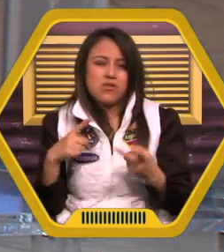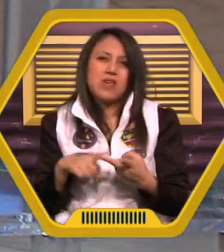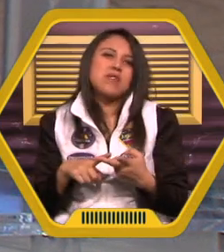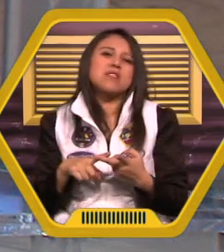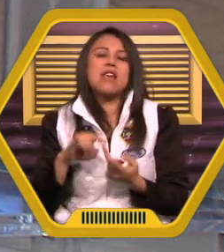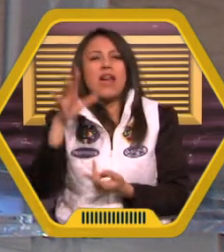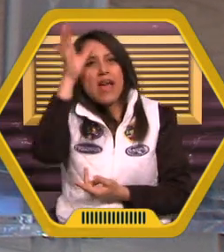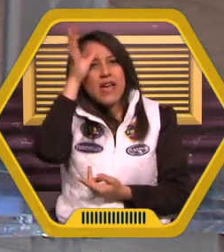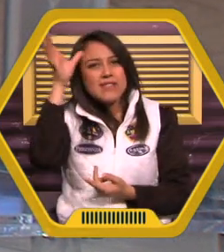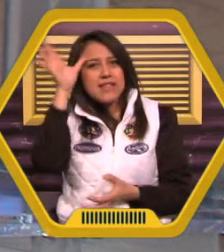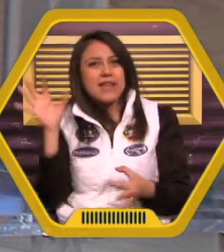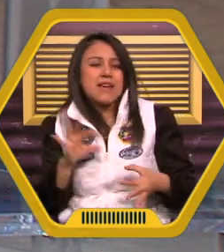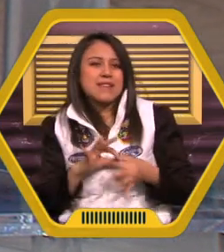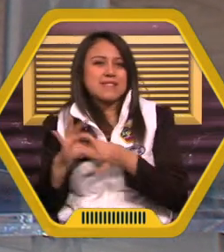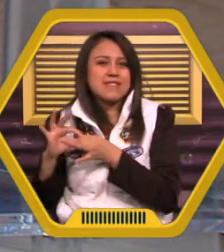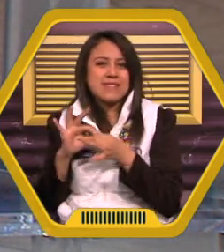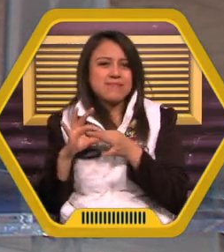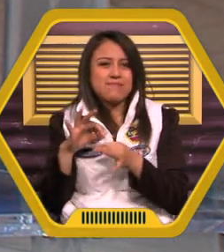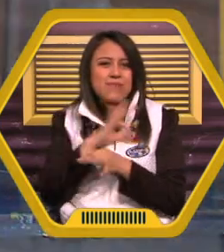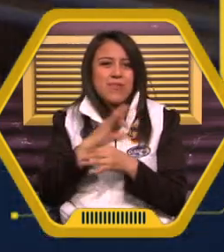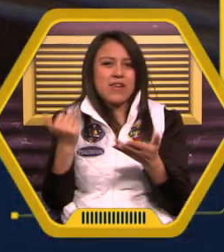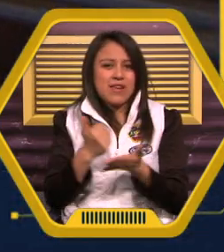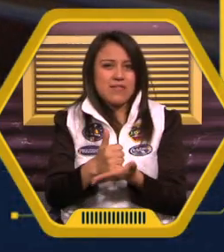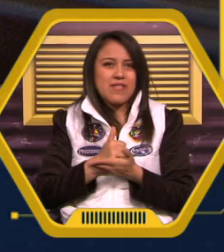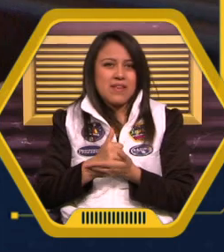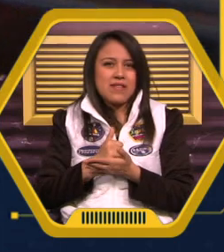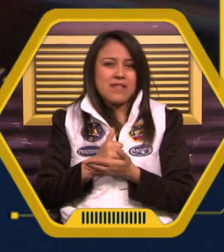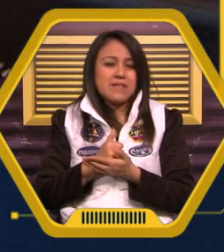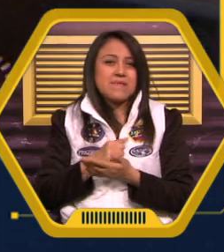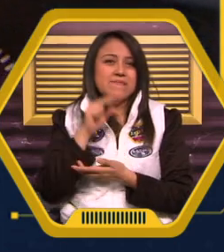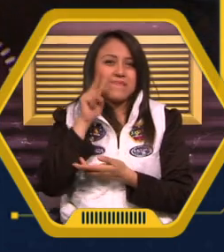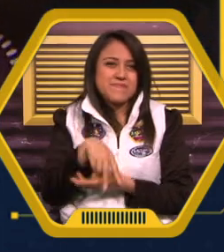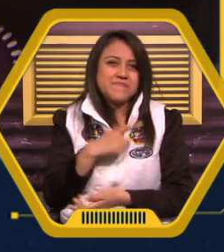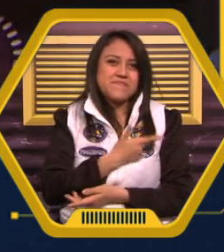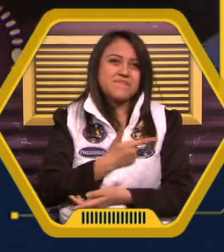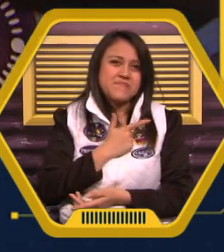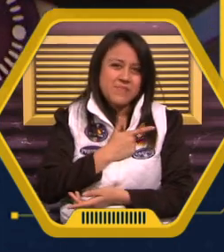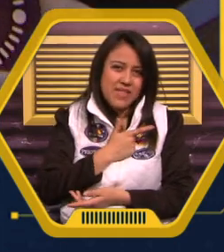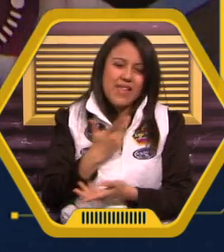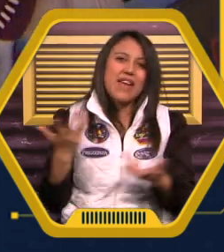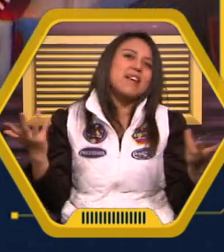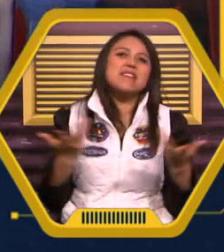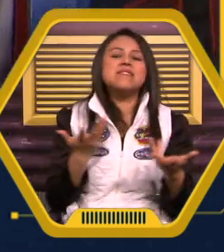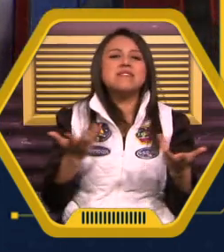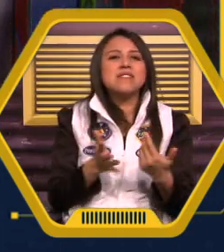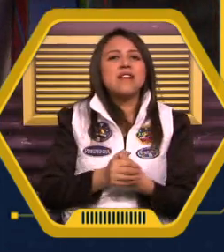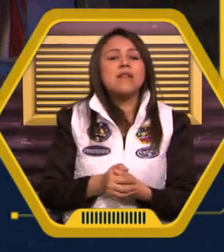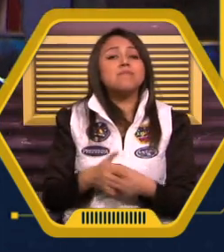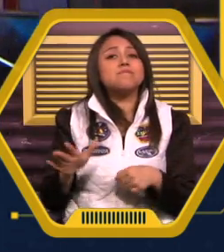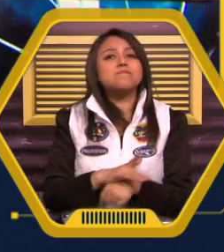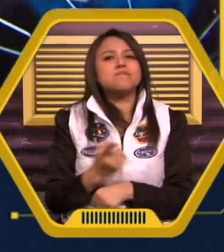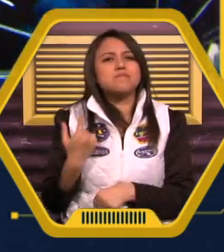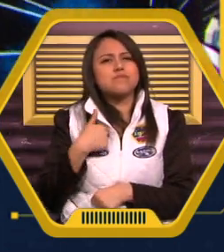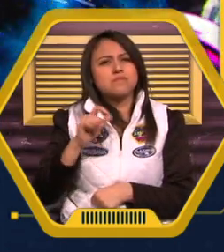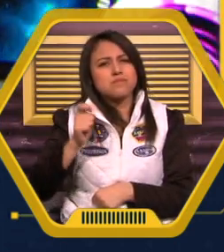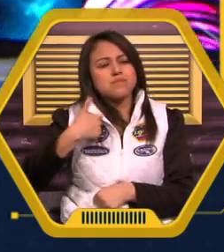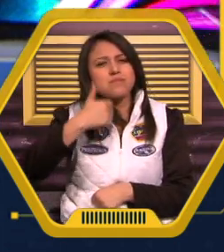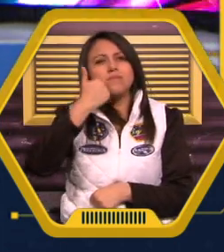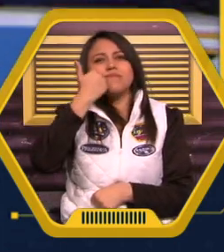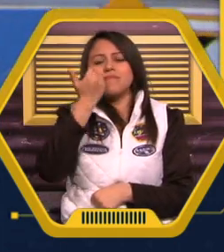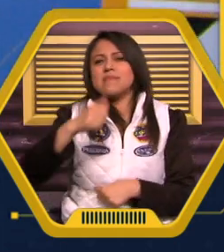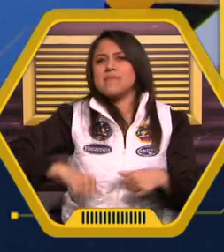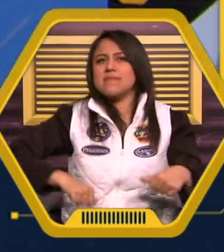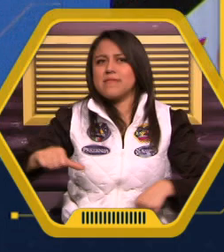Amazon nos juntáramos para hacer esta actividad. Para mí es de las más divertidas que existe hacerla, porque cuando uno se pone en esta